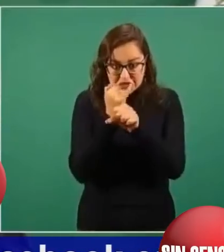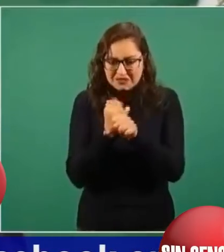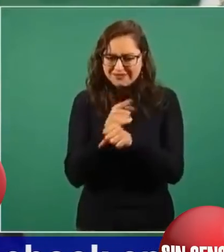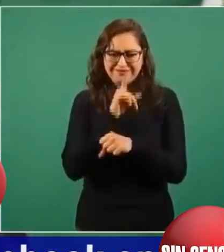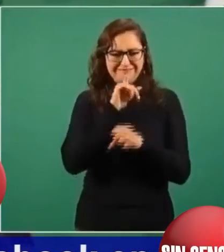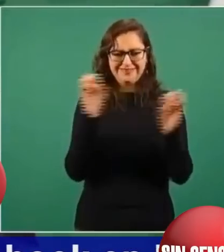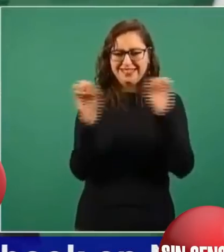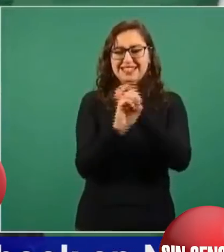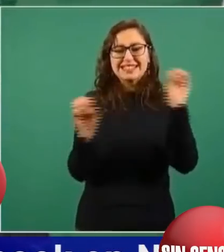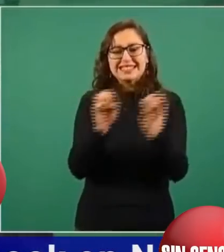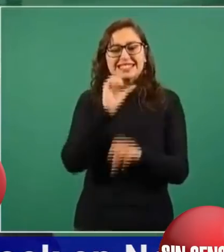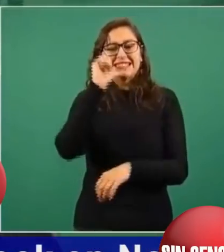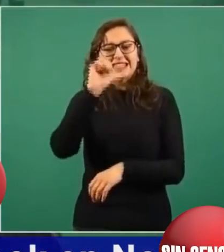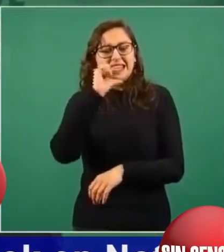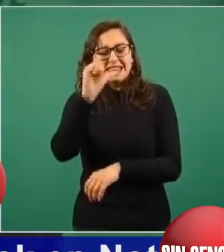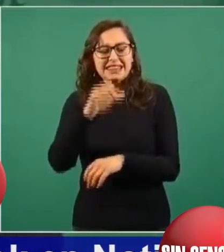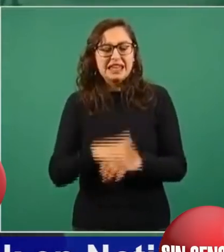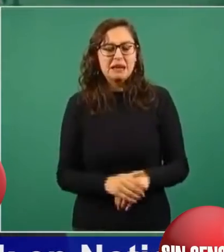comunicación,